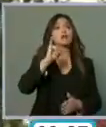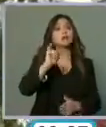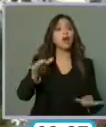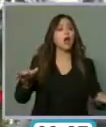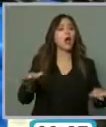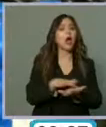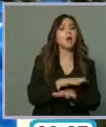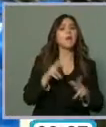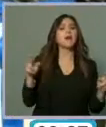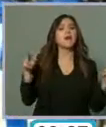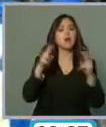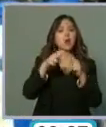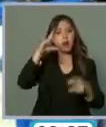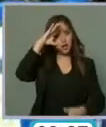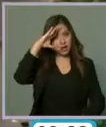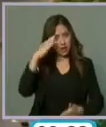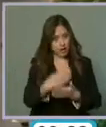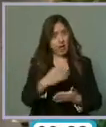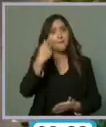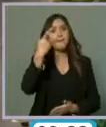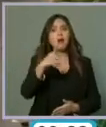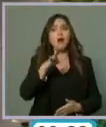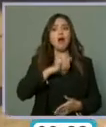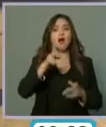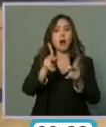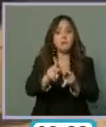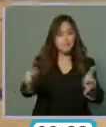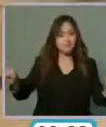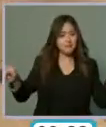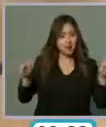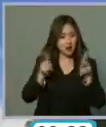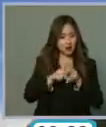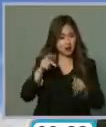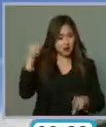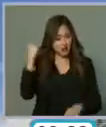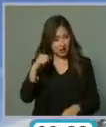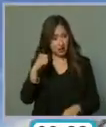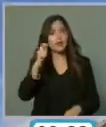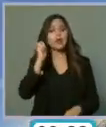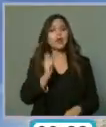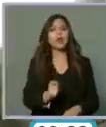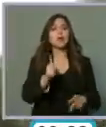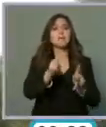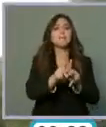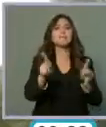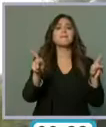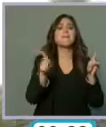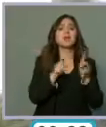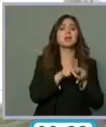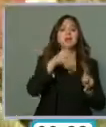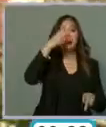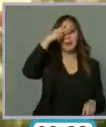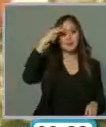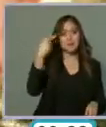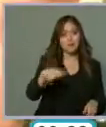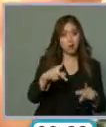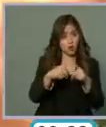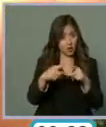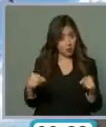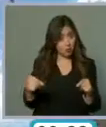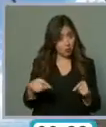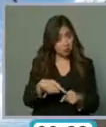bueno, hay una plaza en la mera costera de Acapulco, que es la Plaza México-Japón. Y hay una asociación en la